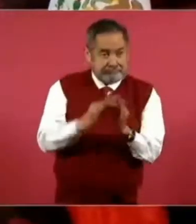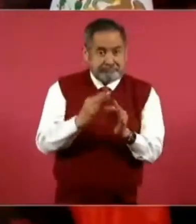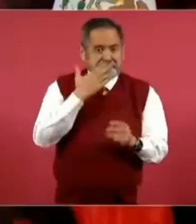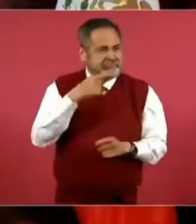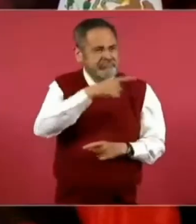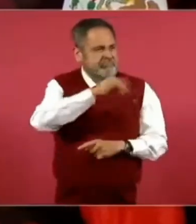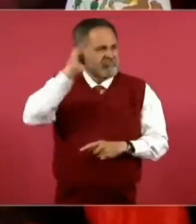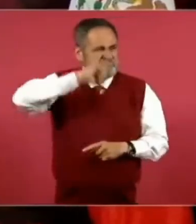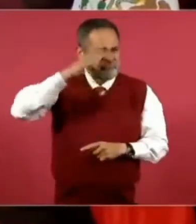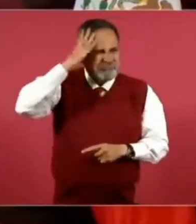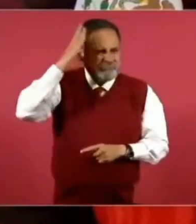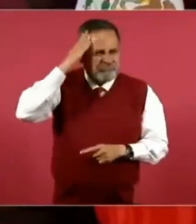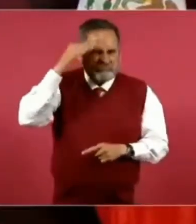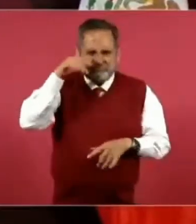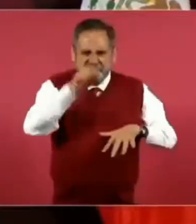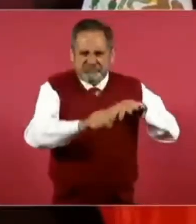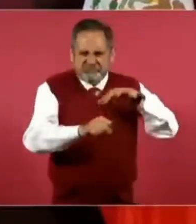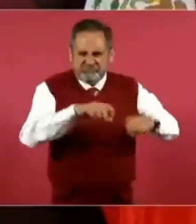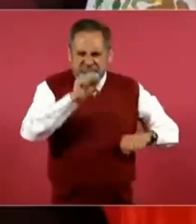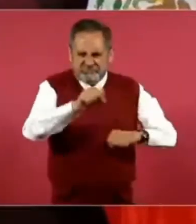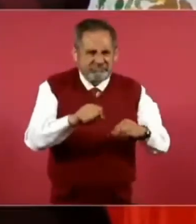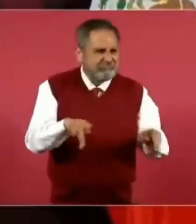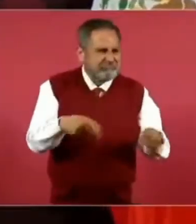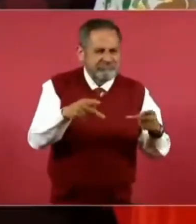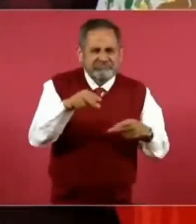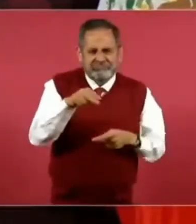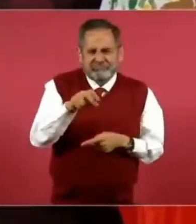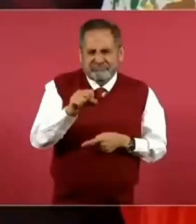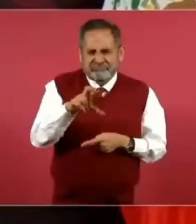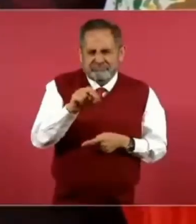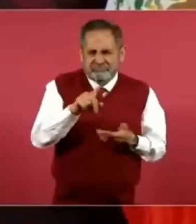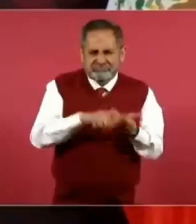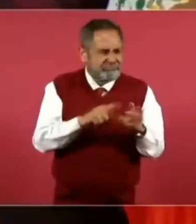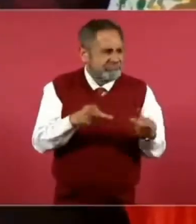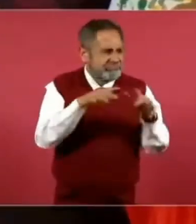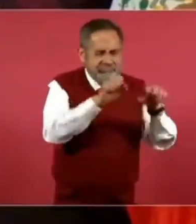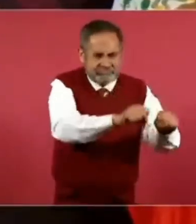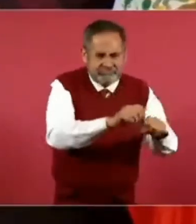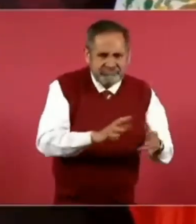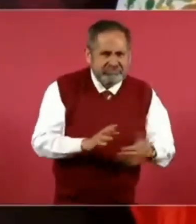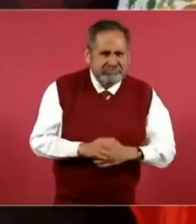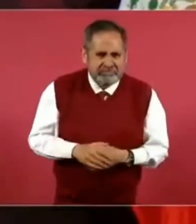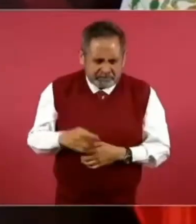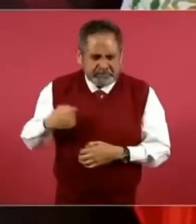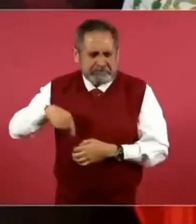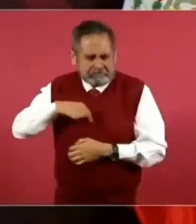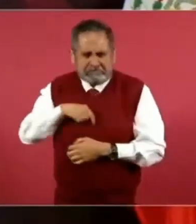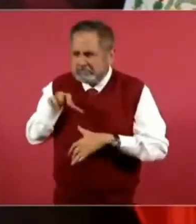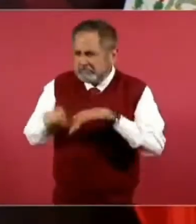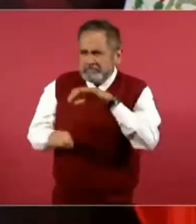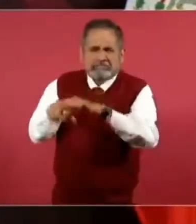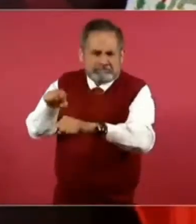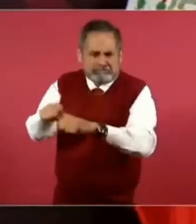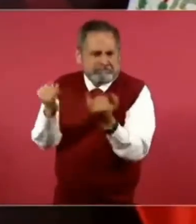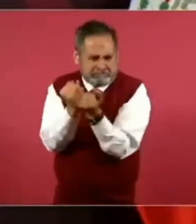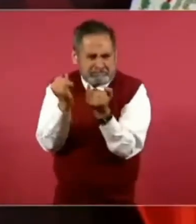jefes del narcotráfico? Nosotros lo hacemos, desde